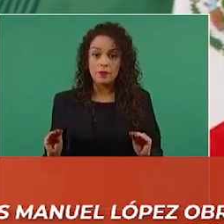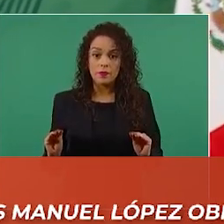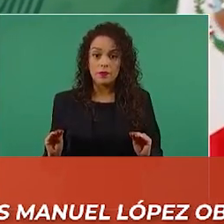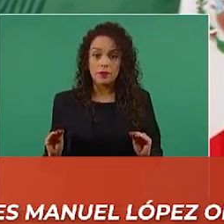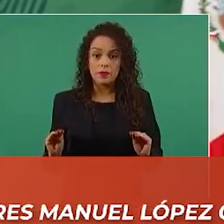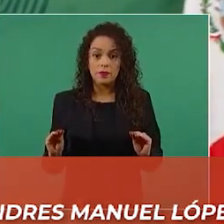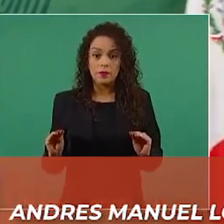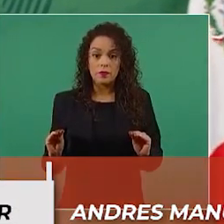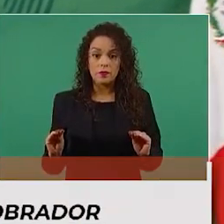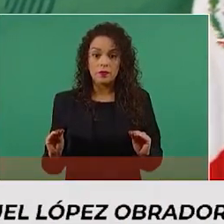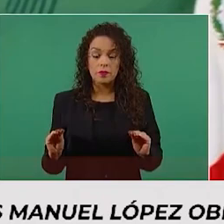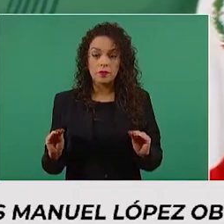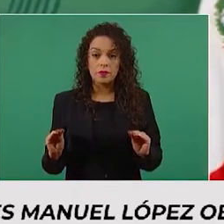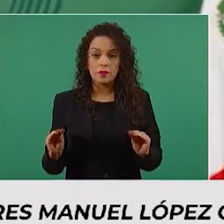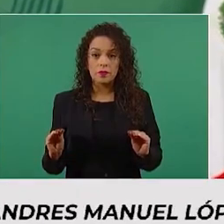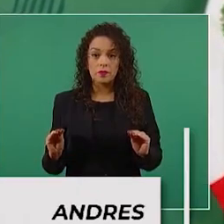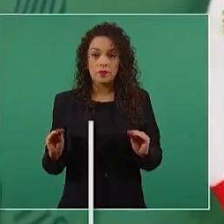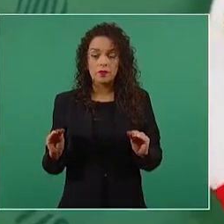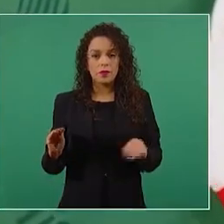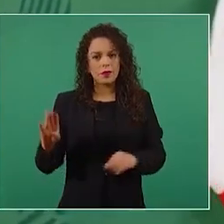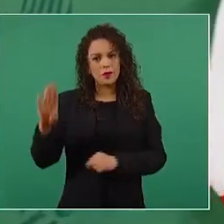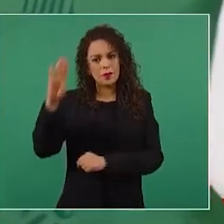Cuando se cometieron